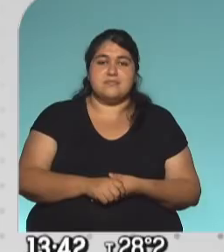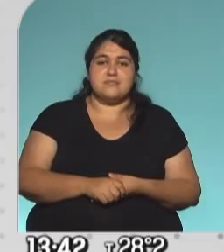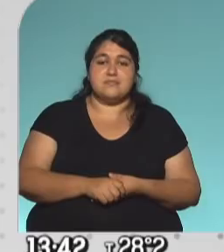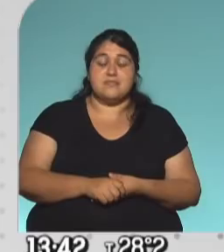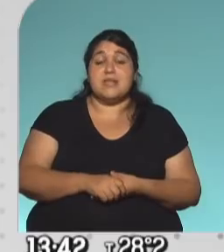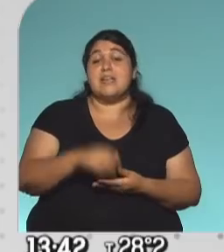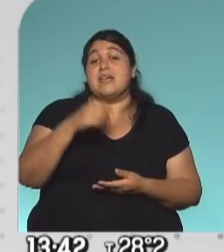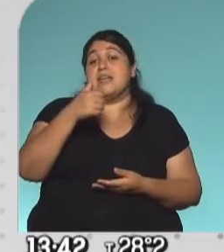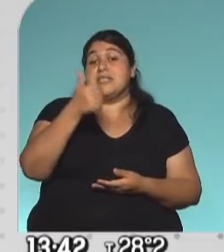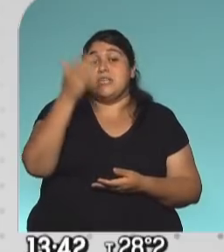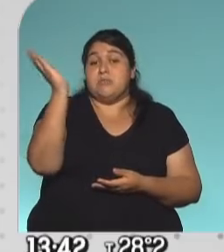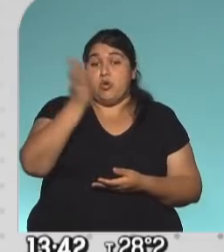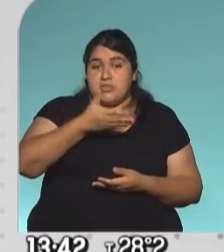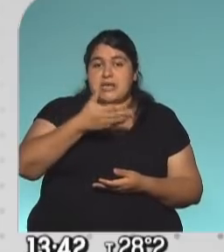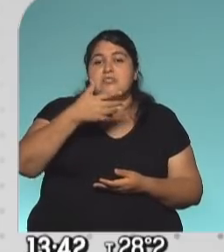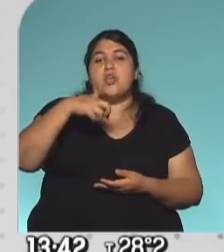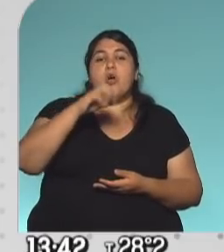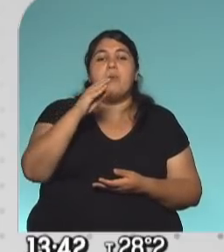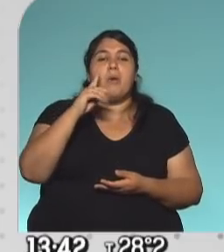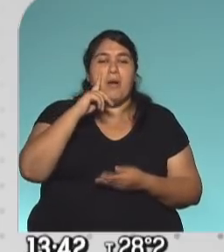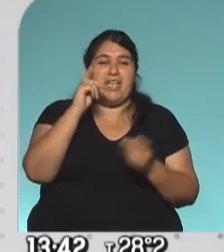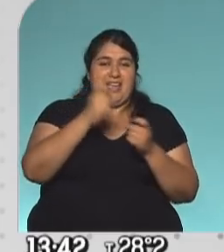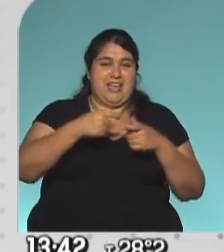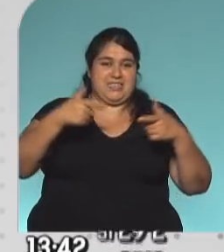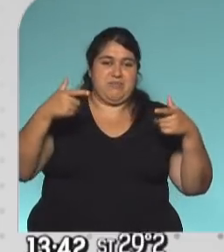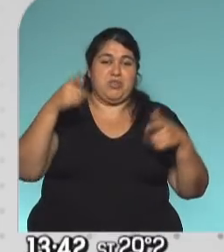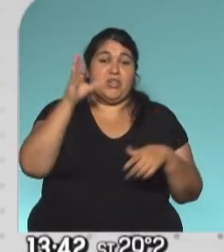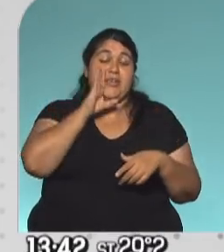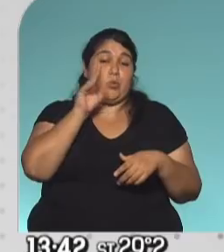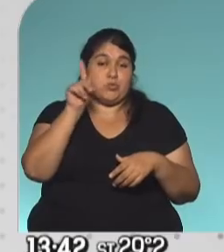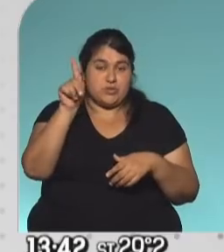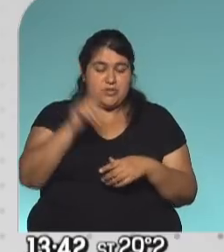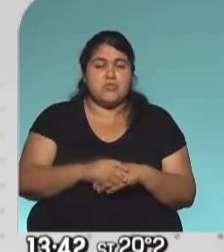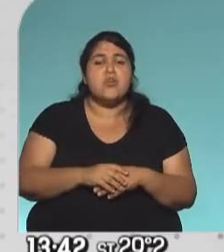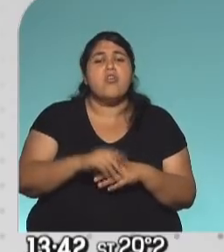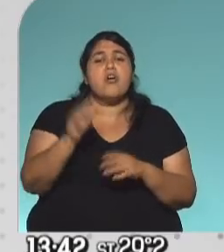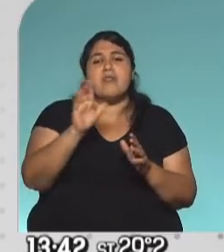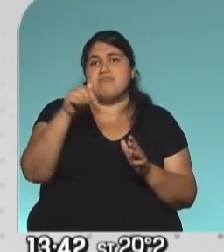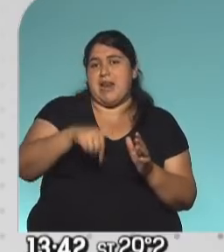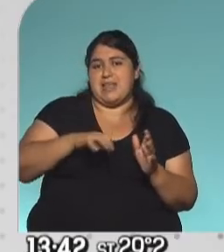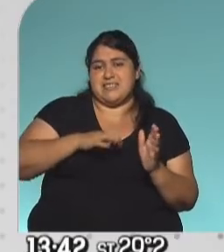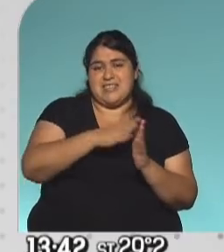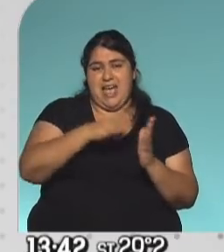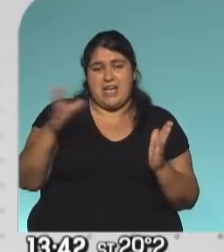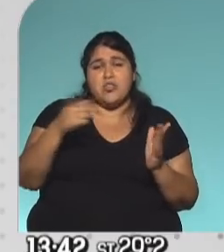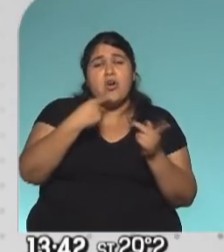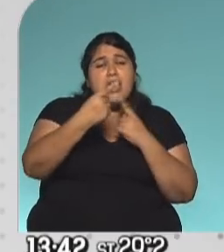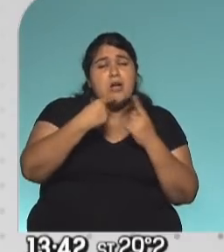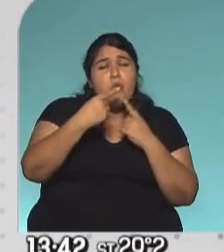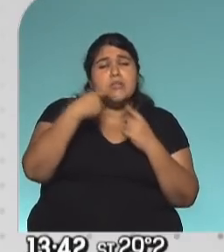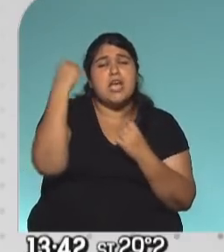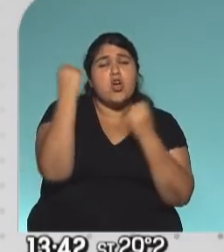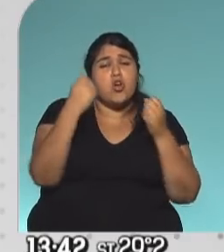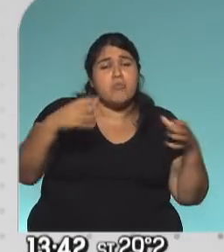Y la cifra es el 6%, que es el porcentaje de crecimiento del PBI de los Estados Unidos, previsto para este año según una encuesta a economistas de